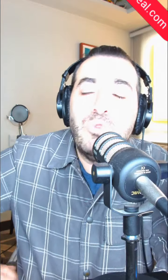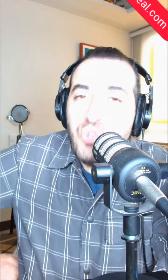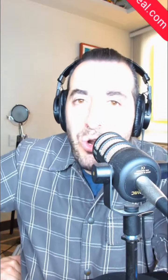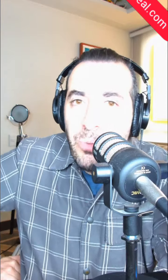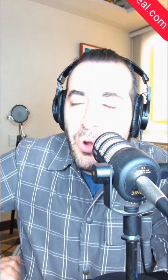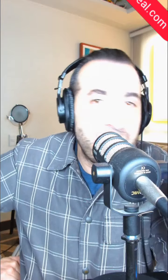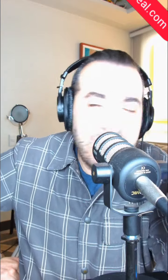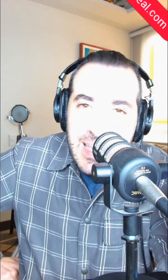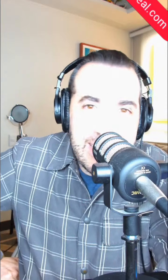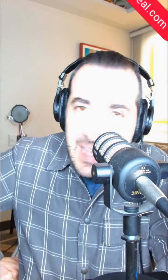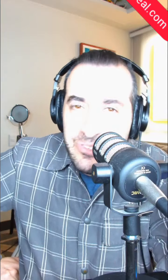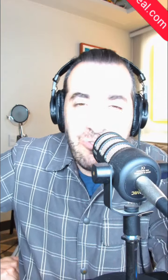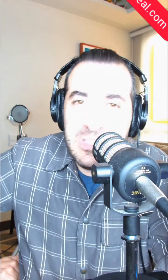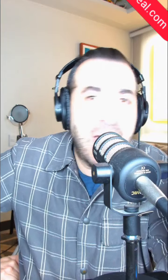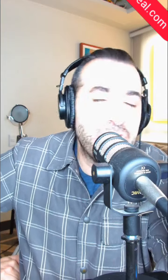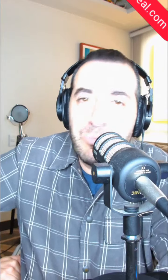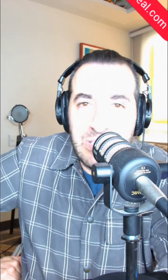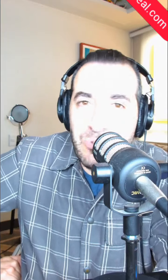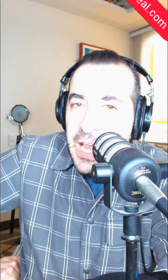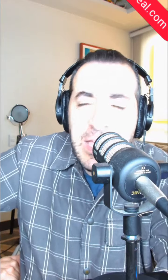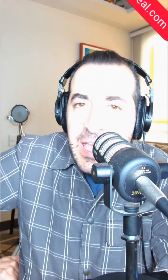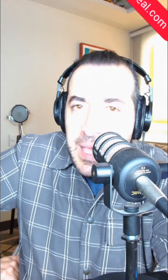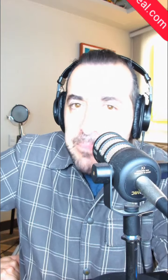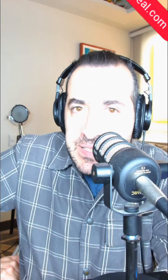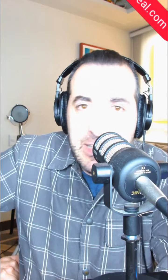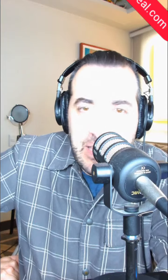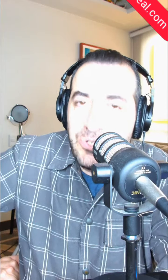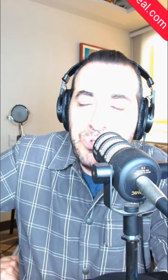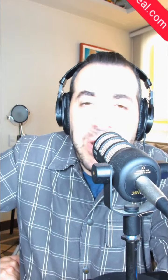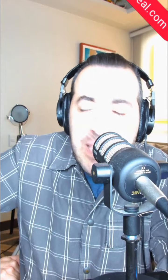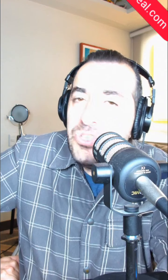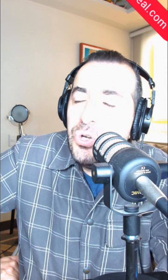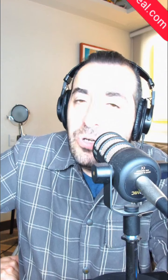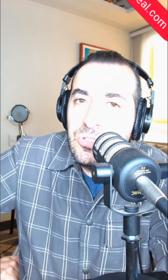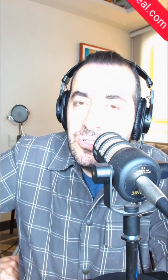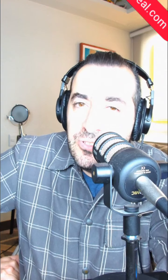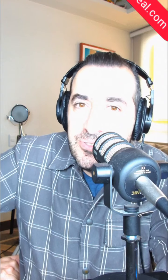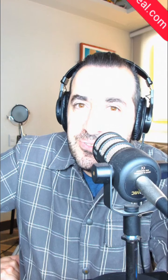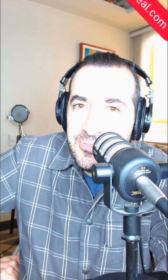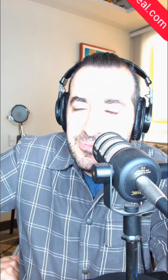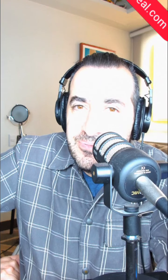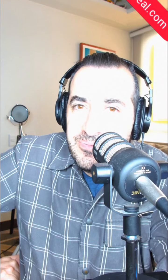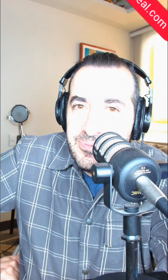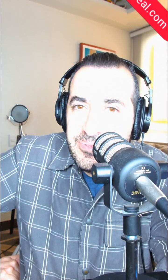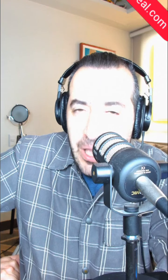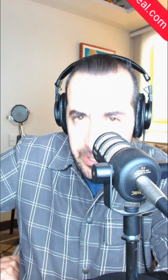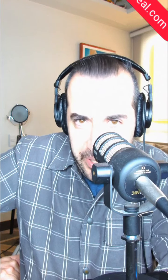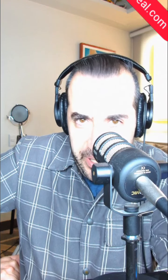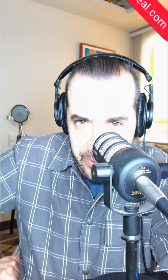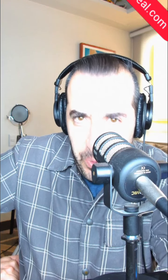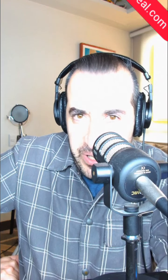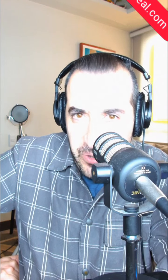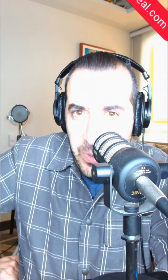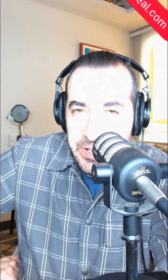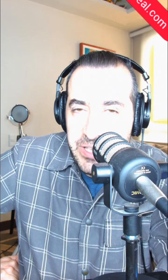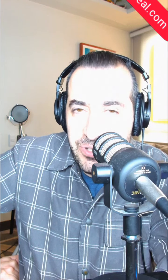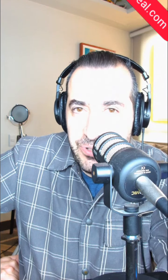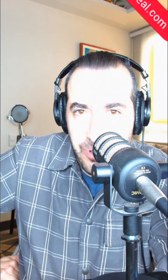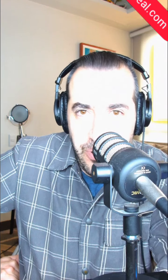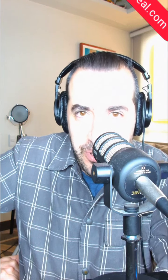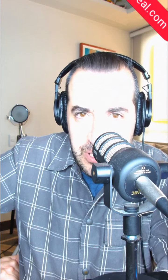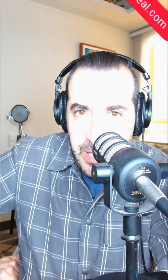ente autónomo, no tendría que estar a todos lados como si estuviera en presentación de rancho. Ella es que cuide el